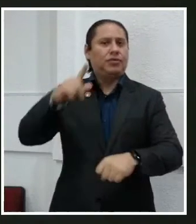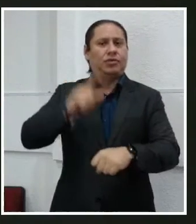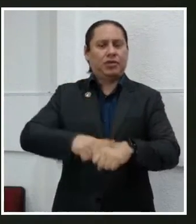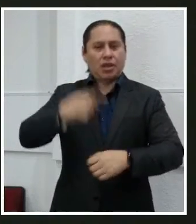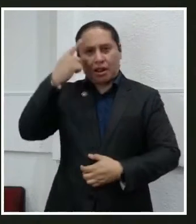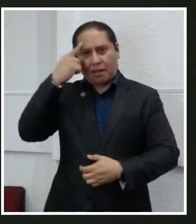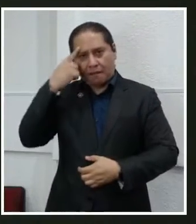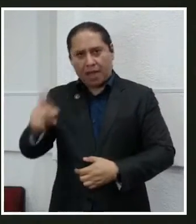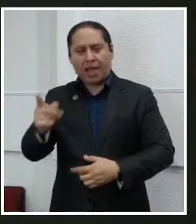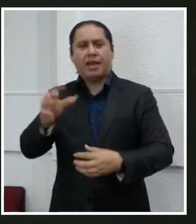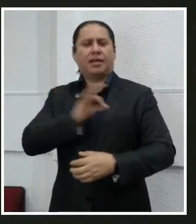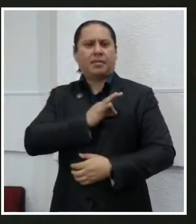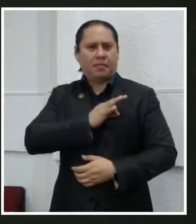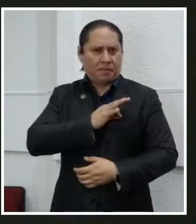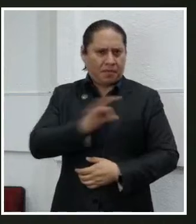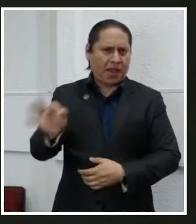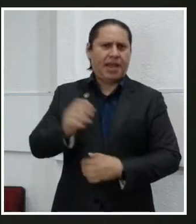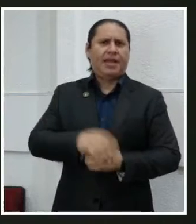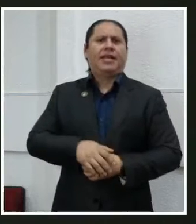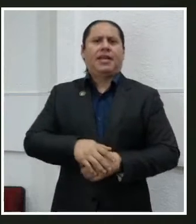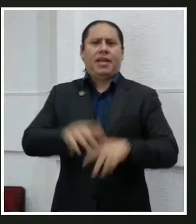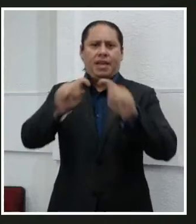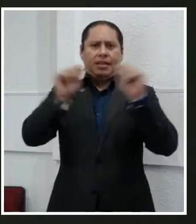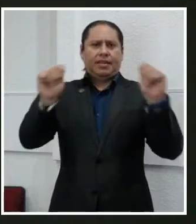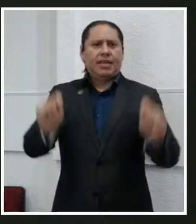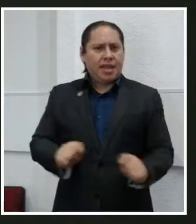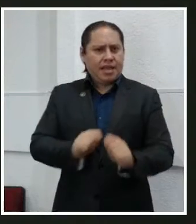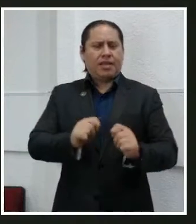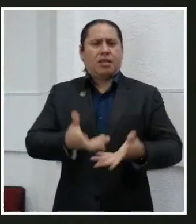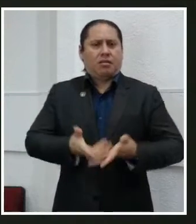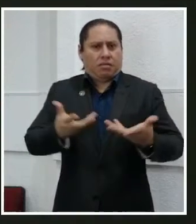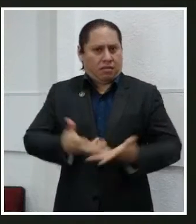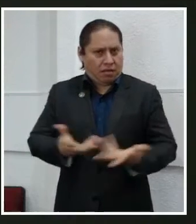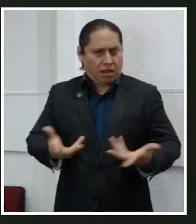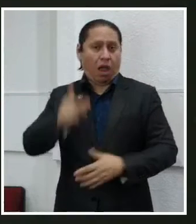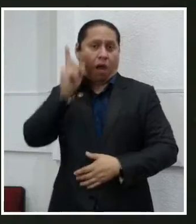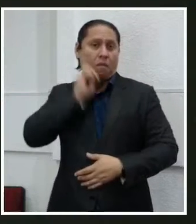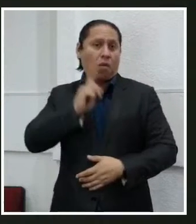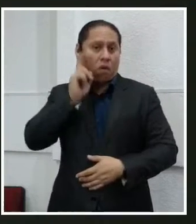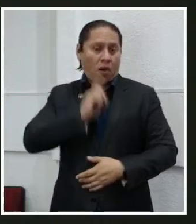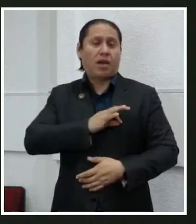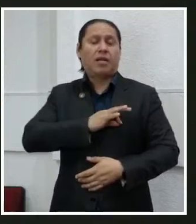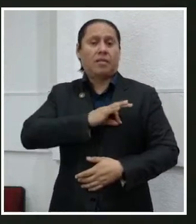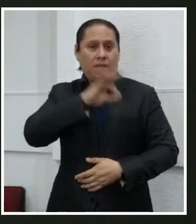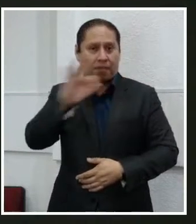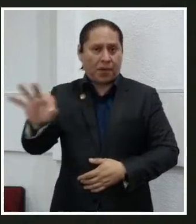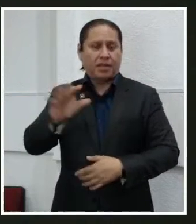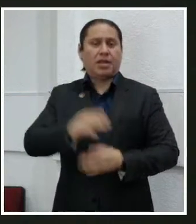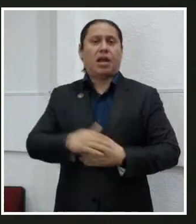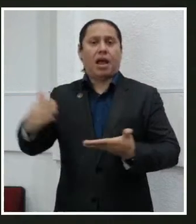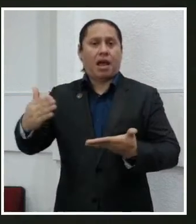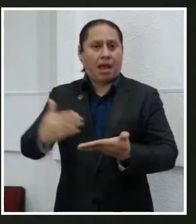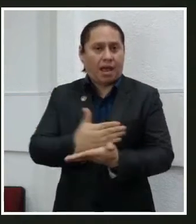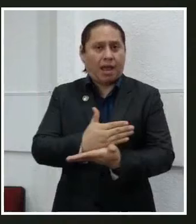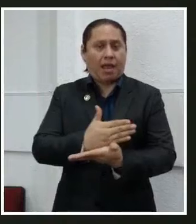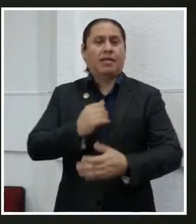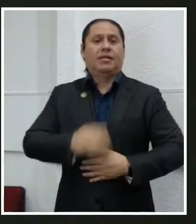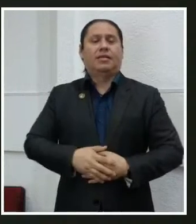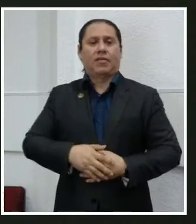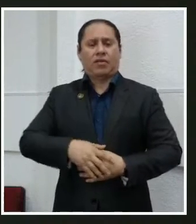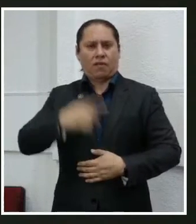para la obtención de títulos de propiedad, en donde las mujeres puedan tener el acceso